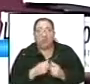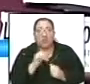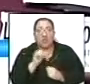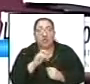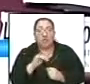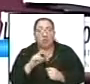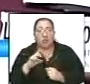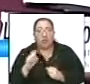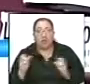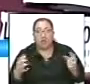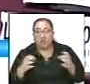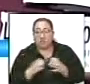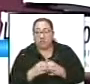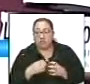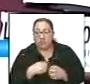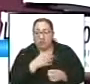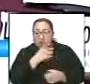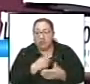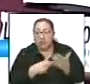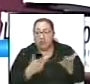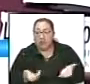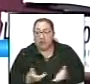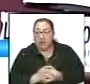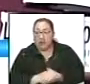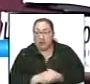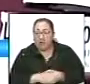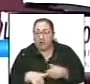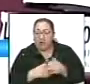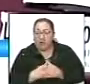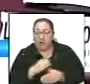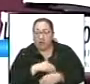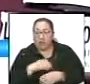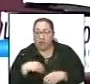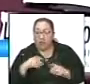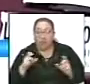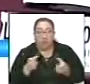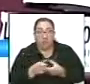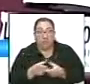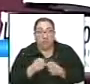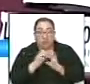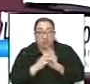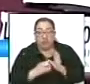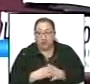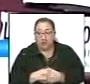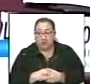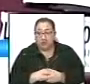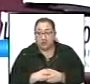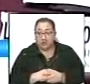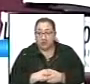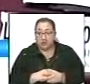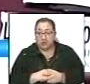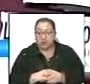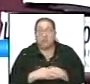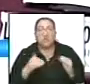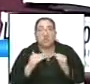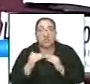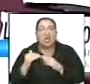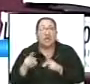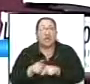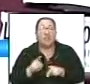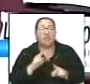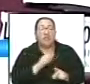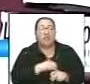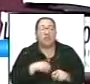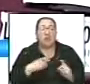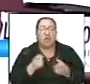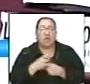inmunidad. Sería bueno saber, en todo caso, si todos los miembros de la Comisión de Constitución son al mismo tiempo miembros de la Comisión